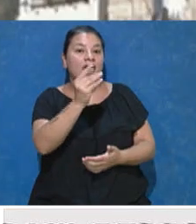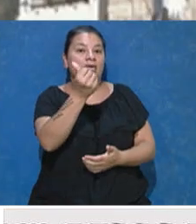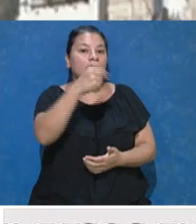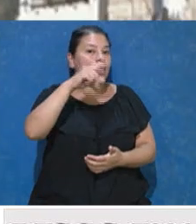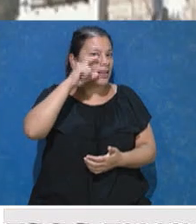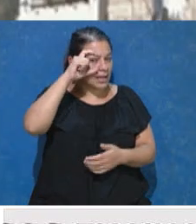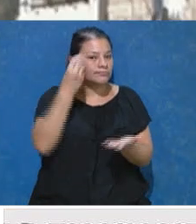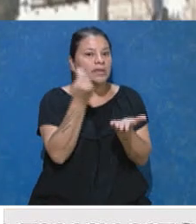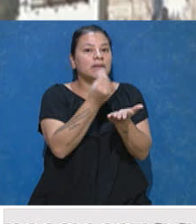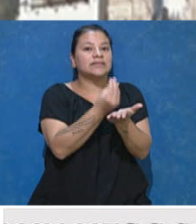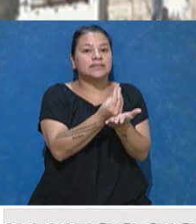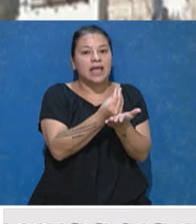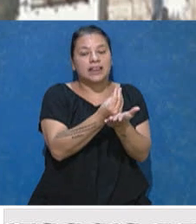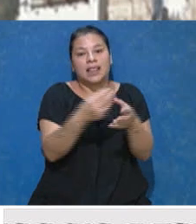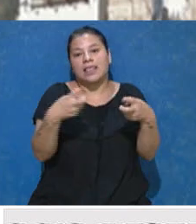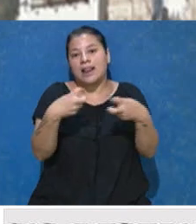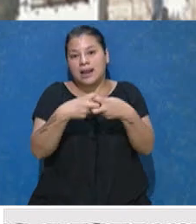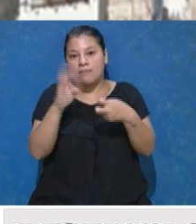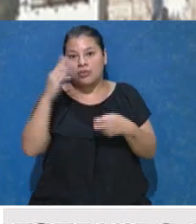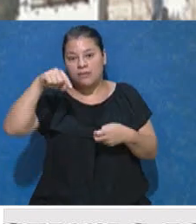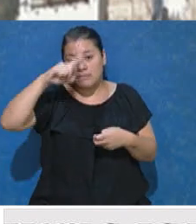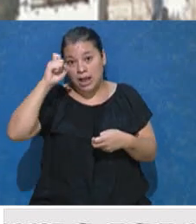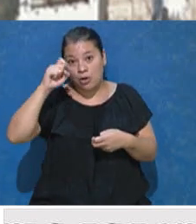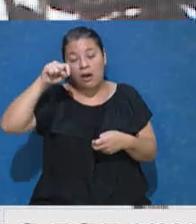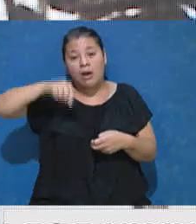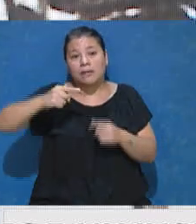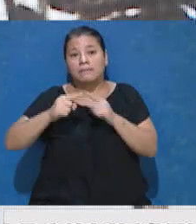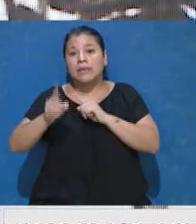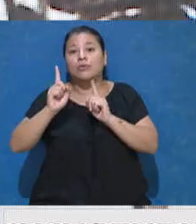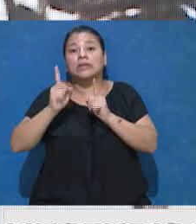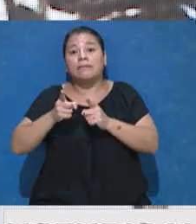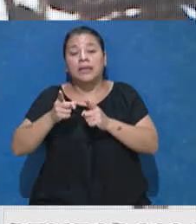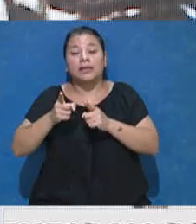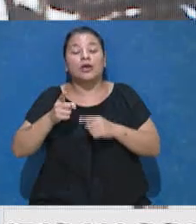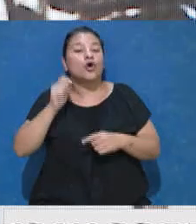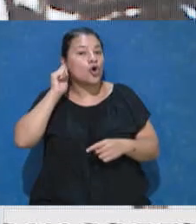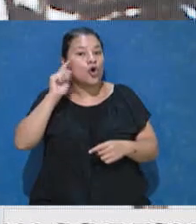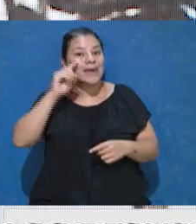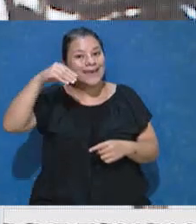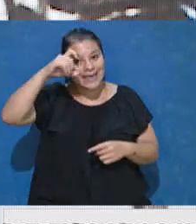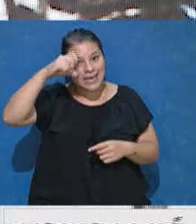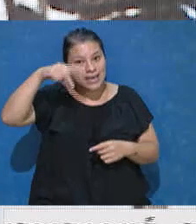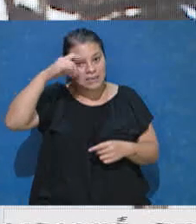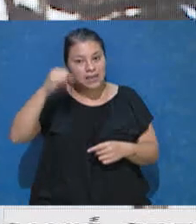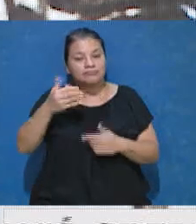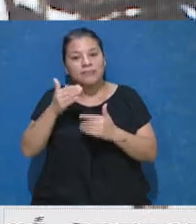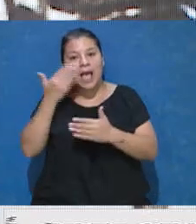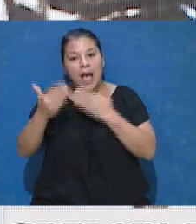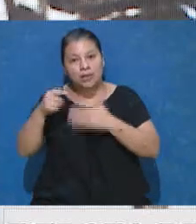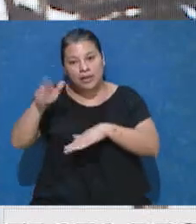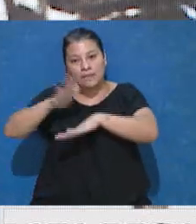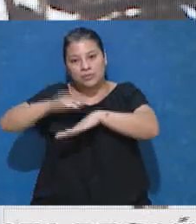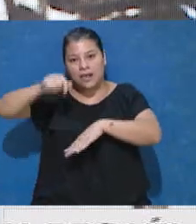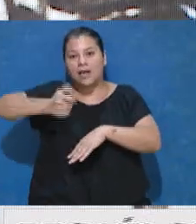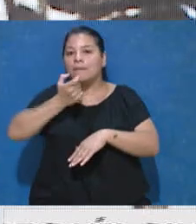suerte estamos en vivo también hablando con sergio jiménez que es el responsable de la bancaria cómo le va qué tal